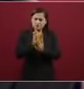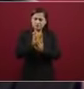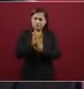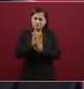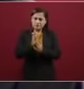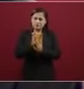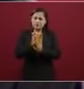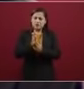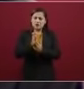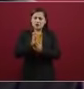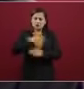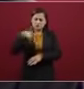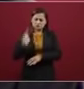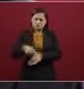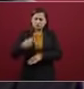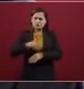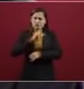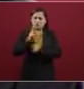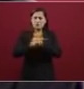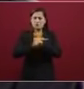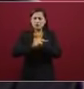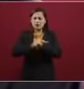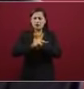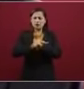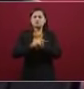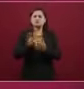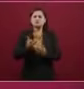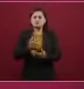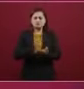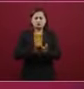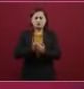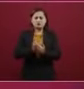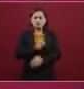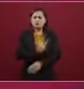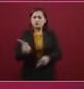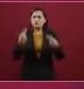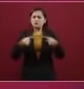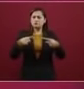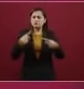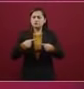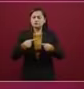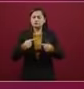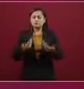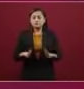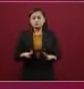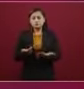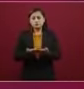la patria, es leal al pueblo. Y ahora la Guardia Nacional